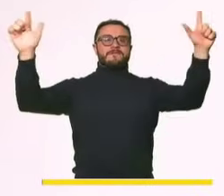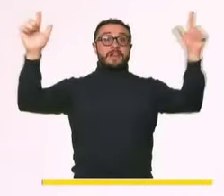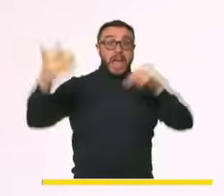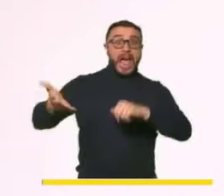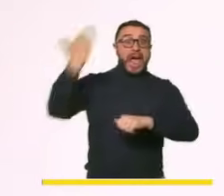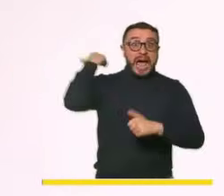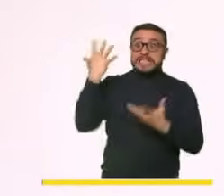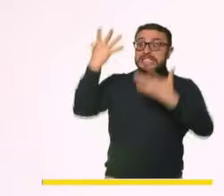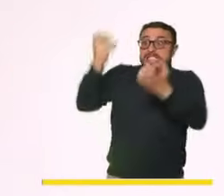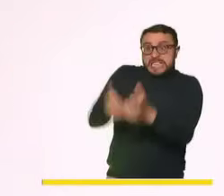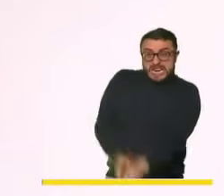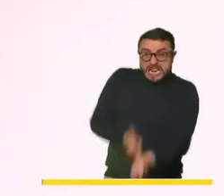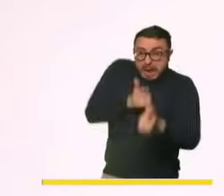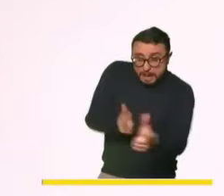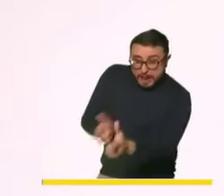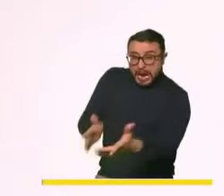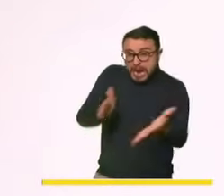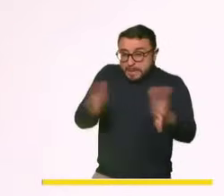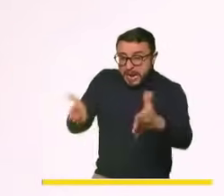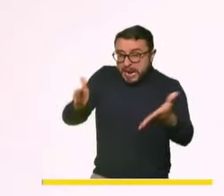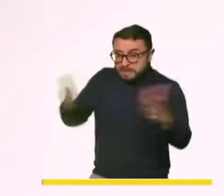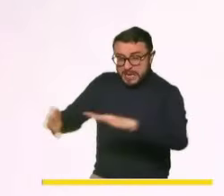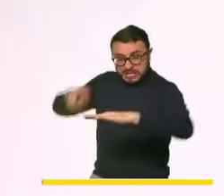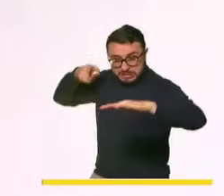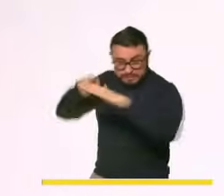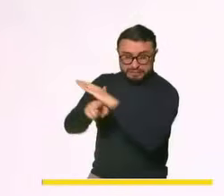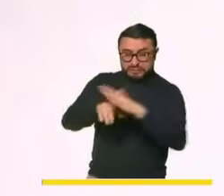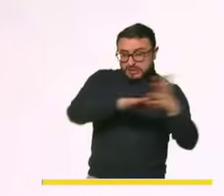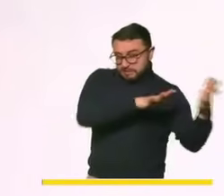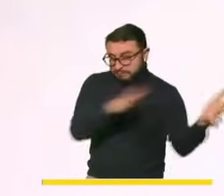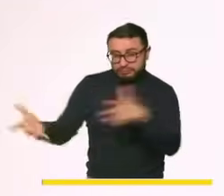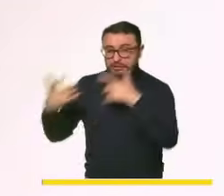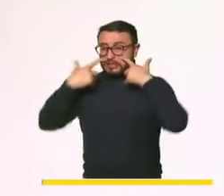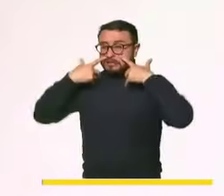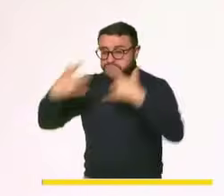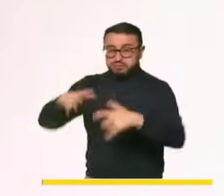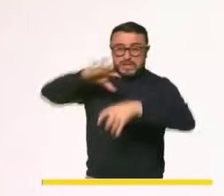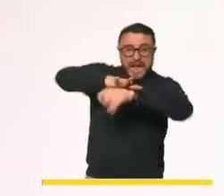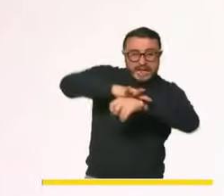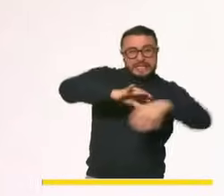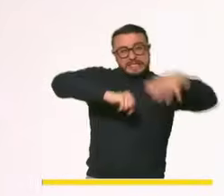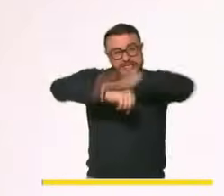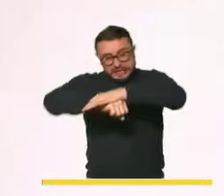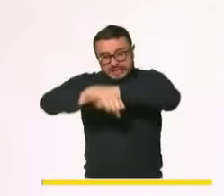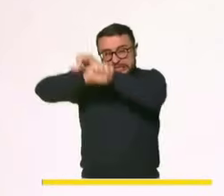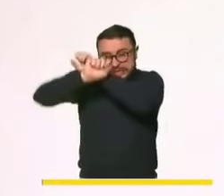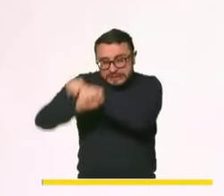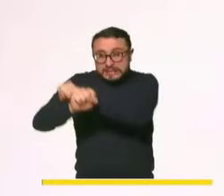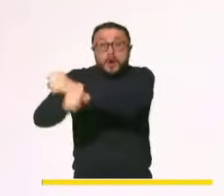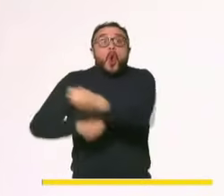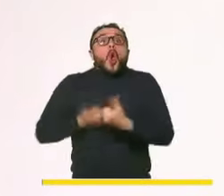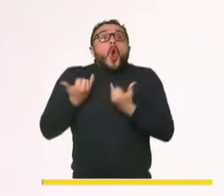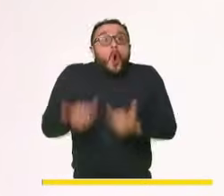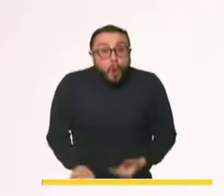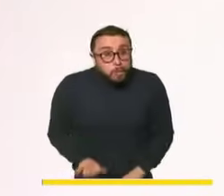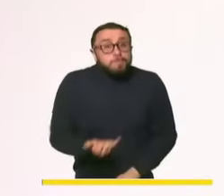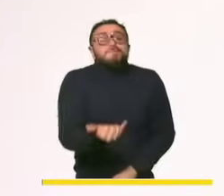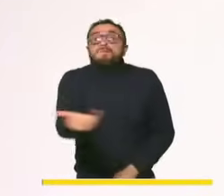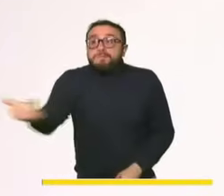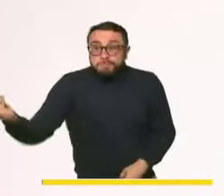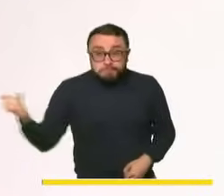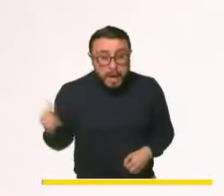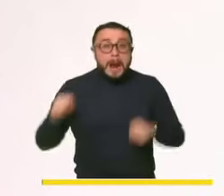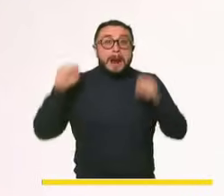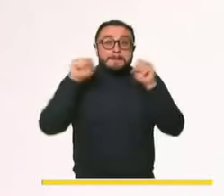querido asesinar, masacrar y encadenar. Aún hoy podemos decirlo, para